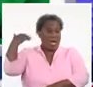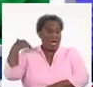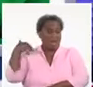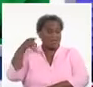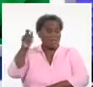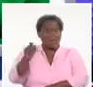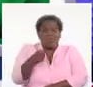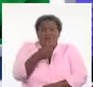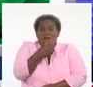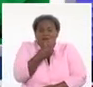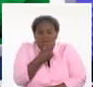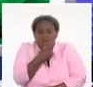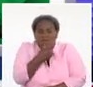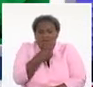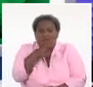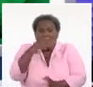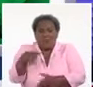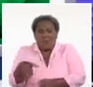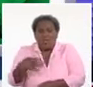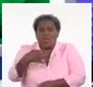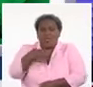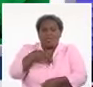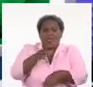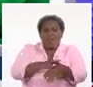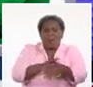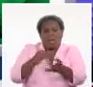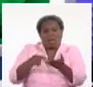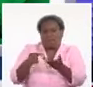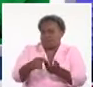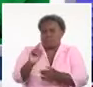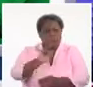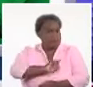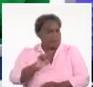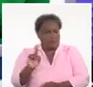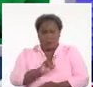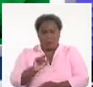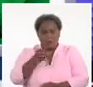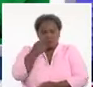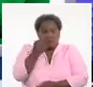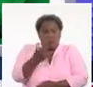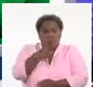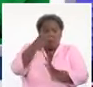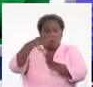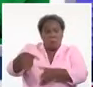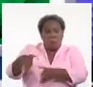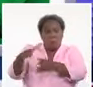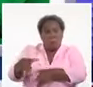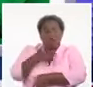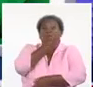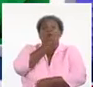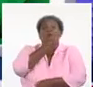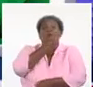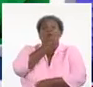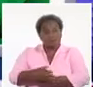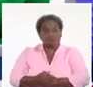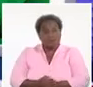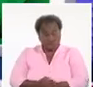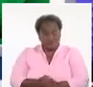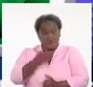anciana que tiene un grupo importante de enfermedades, sino que estamos viendo en personas